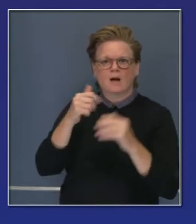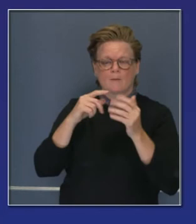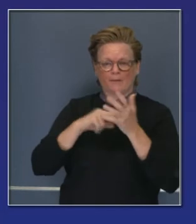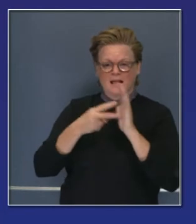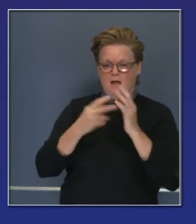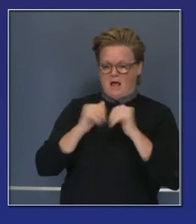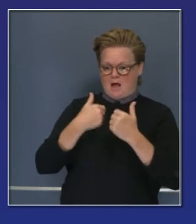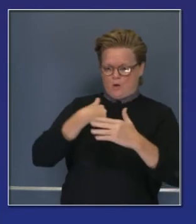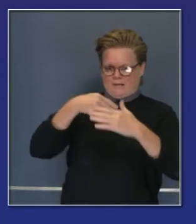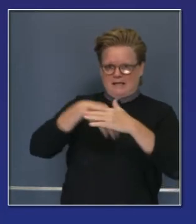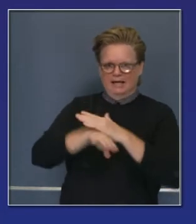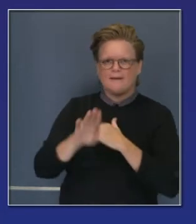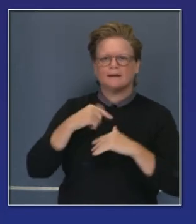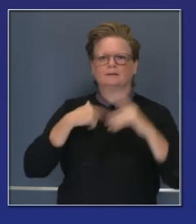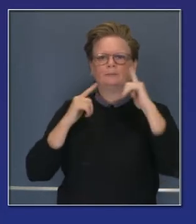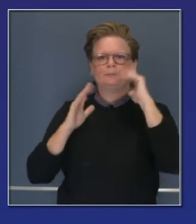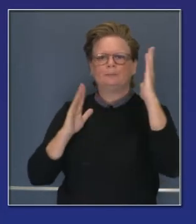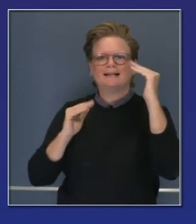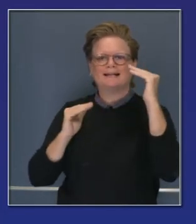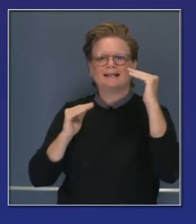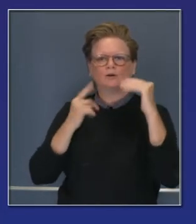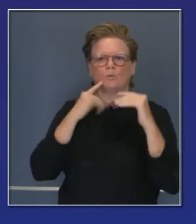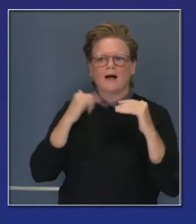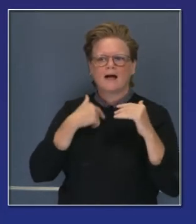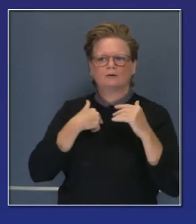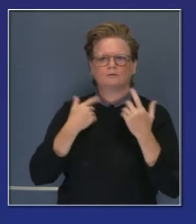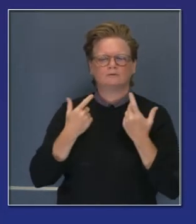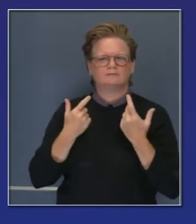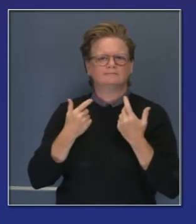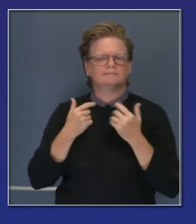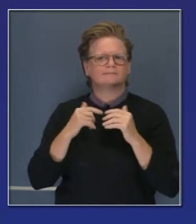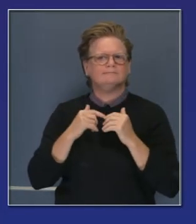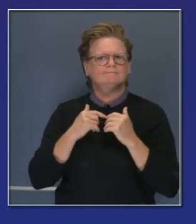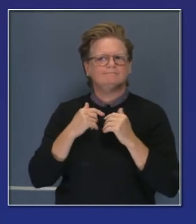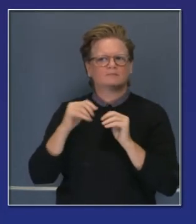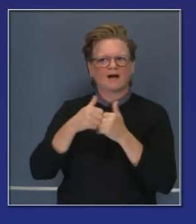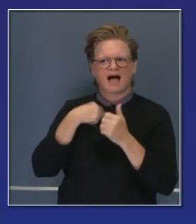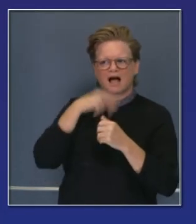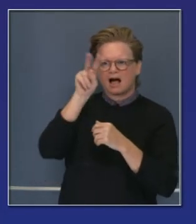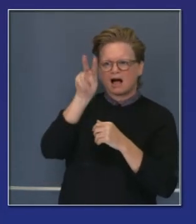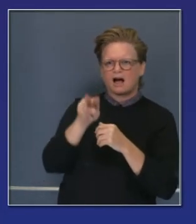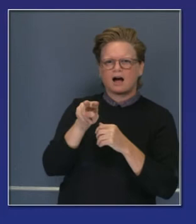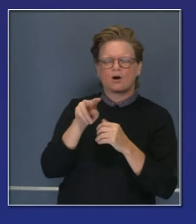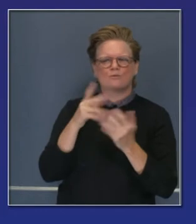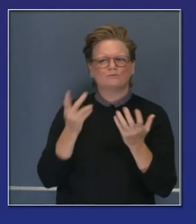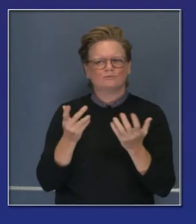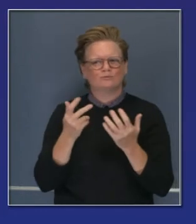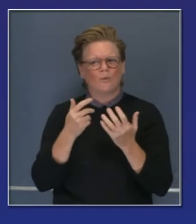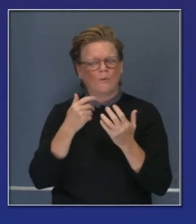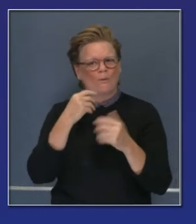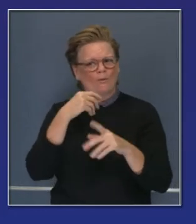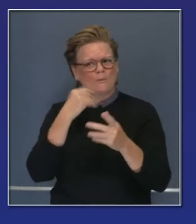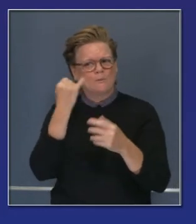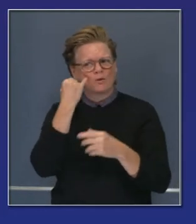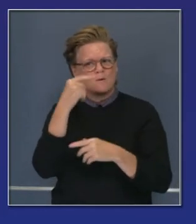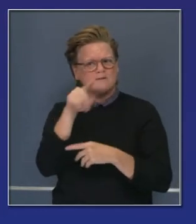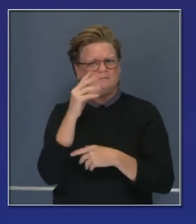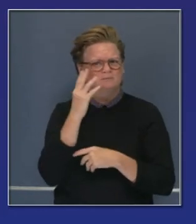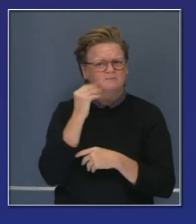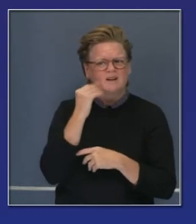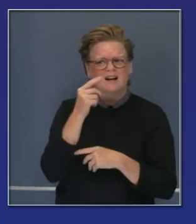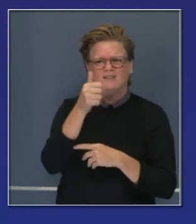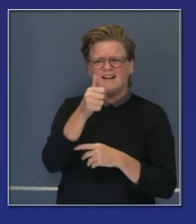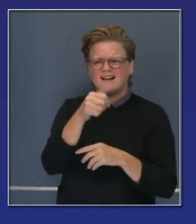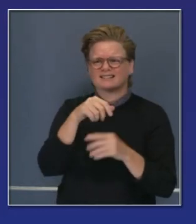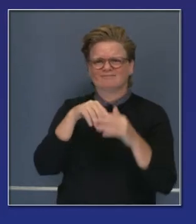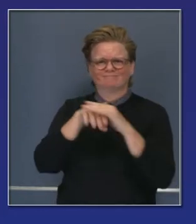información proporcionada por individuos que han tenido su experiencia, podemos resaltar esto no solo con opiniones de los clientes